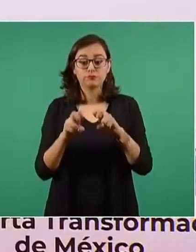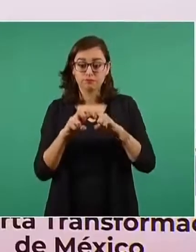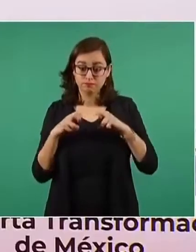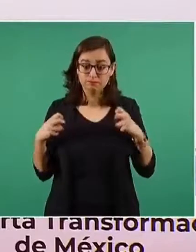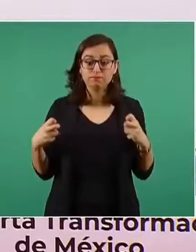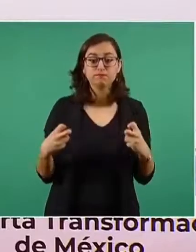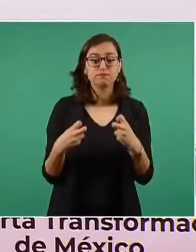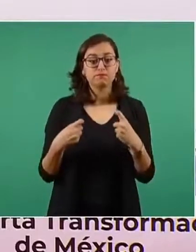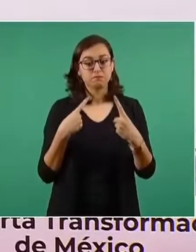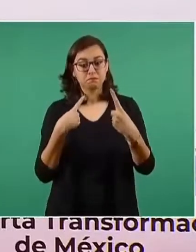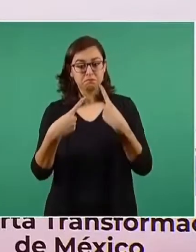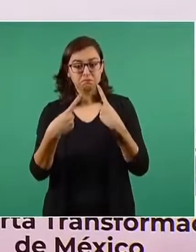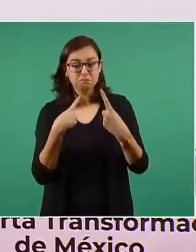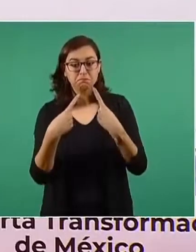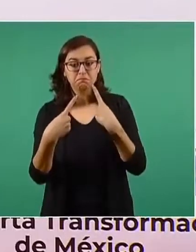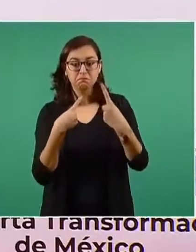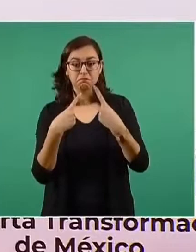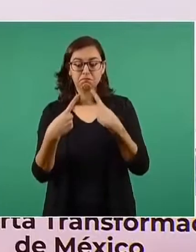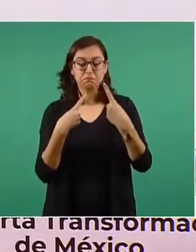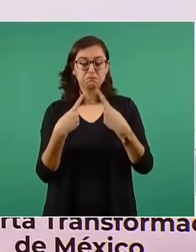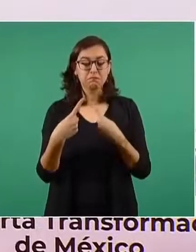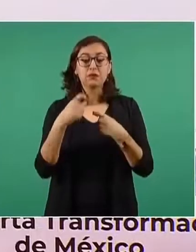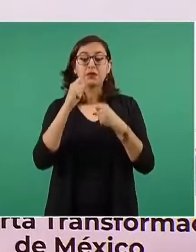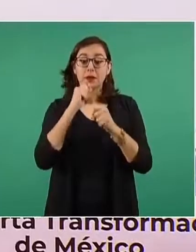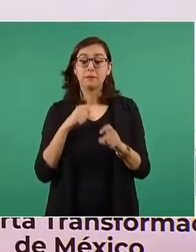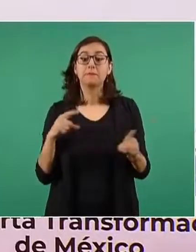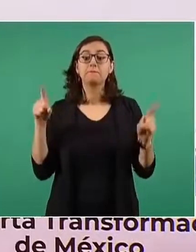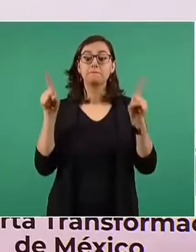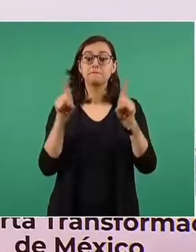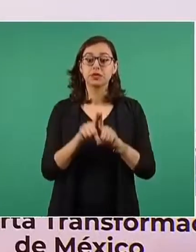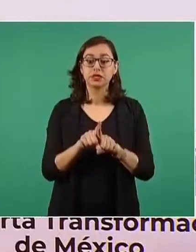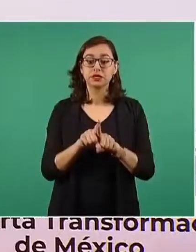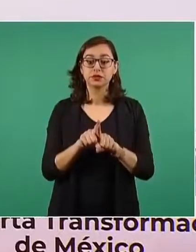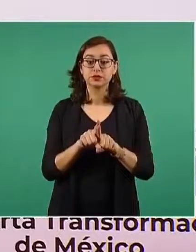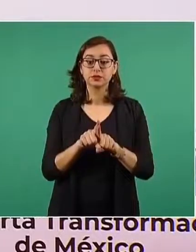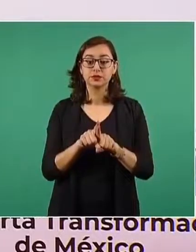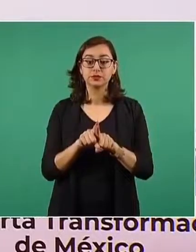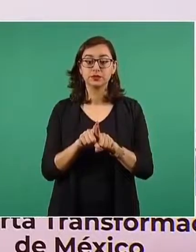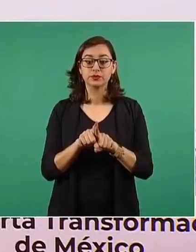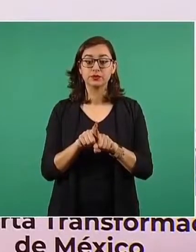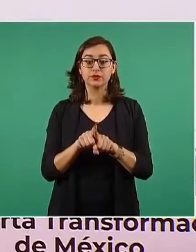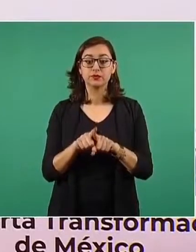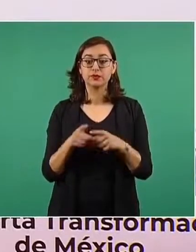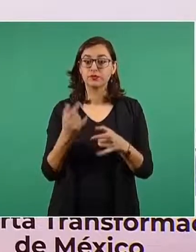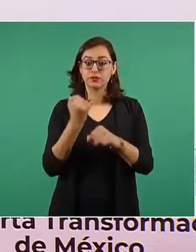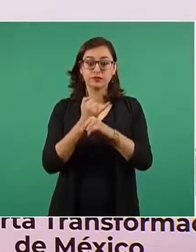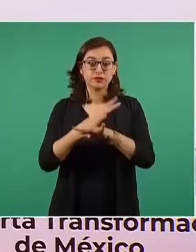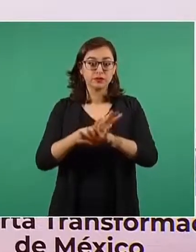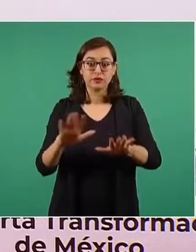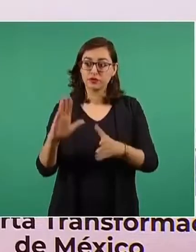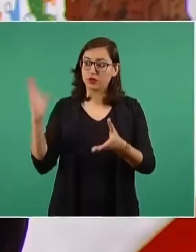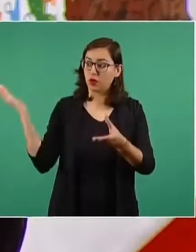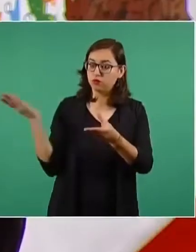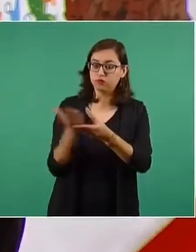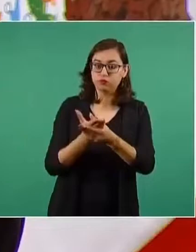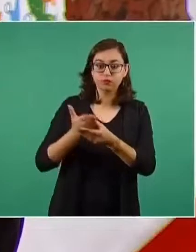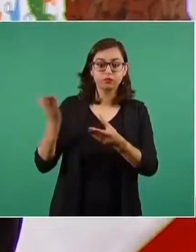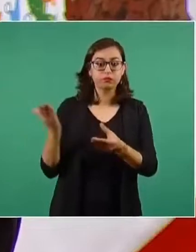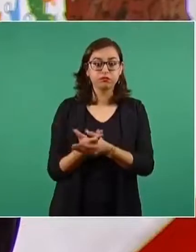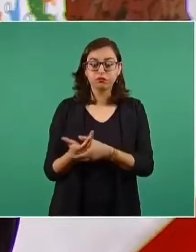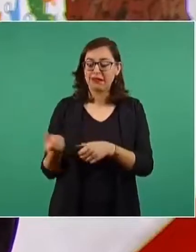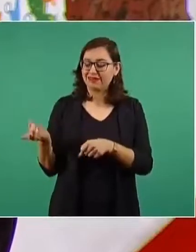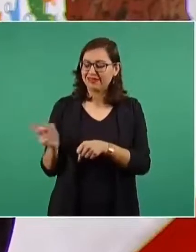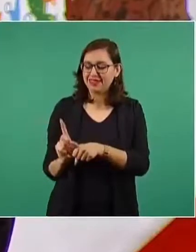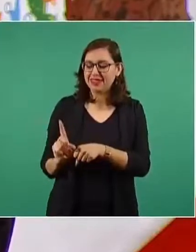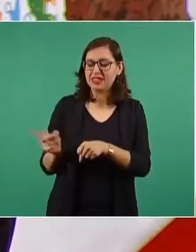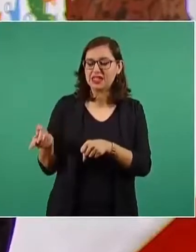en sus libros de un nuevo proyecto de nación? Pues sí, algo con no